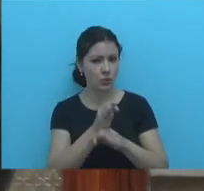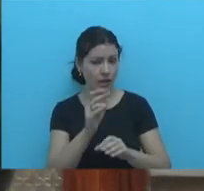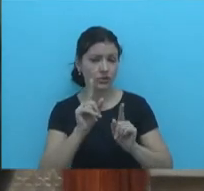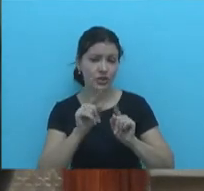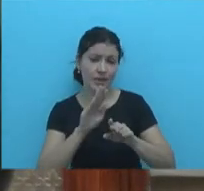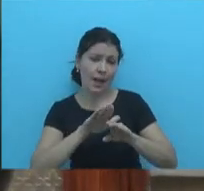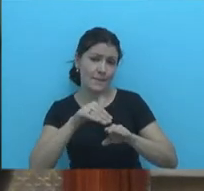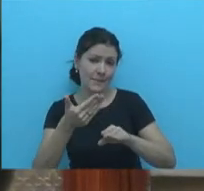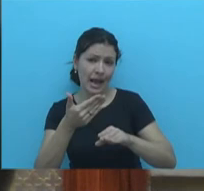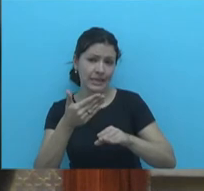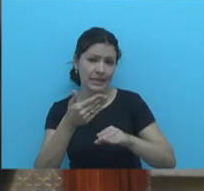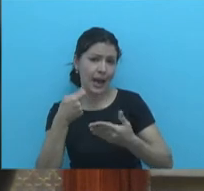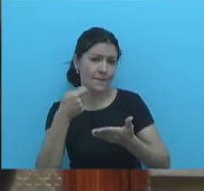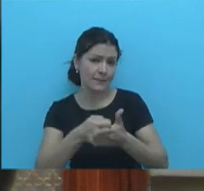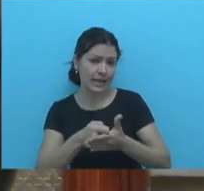aparte del que tiene, sería,